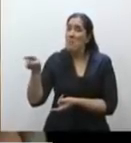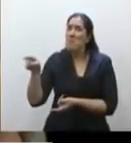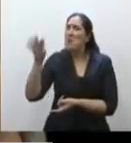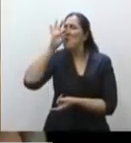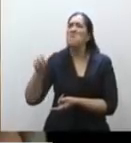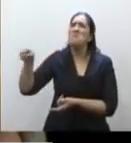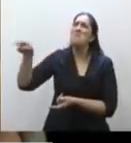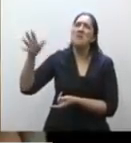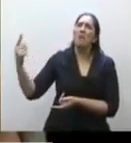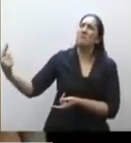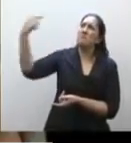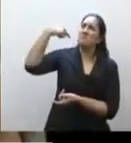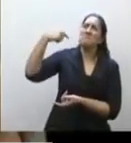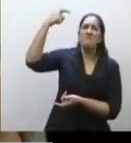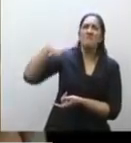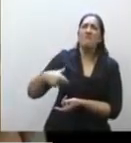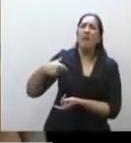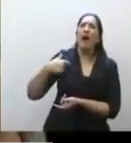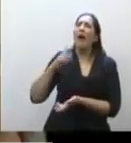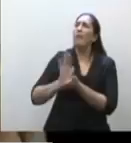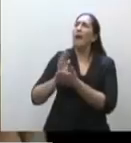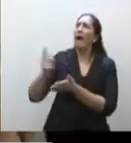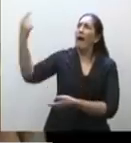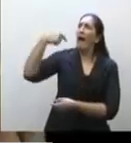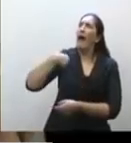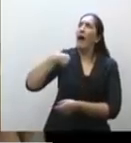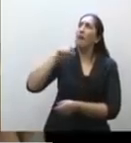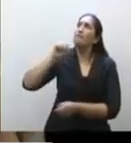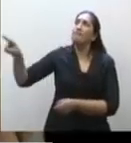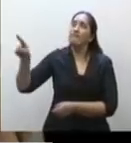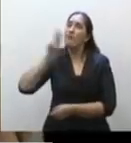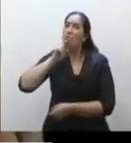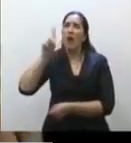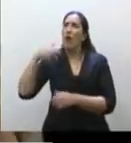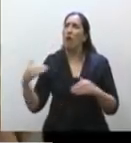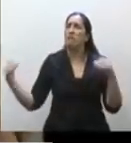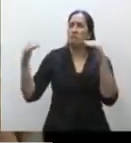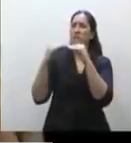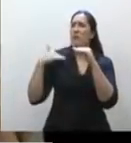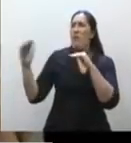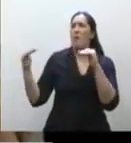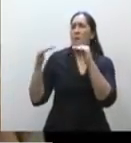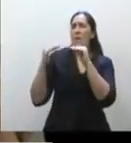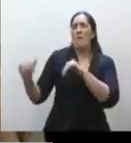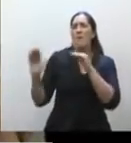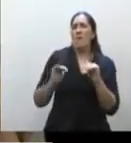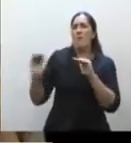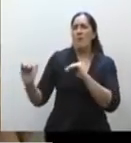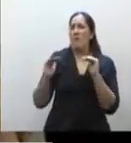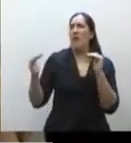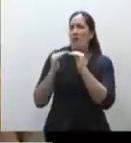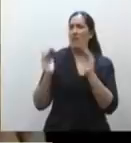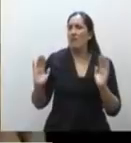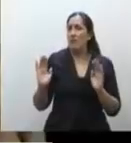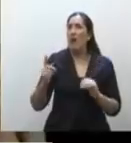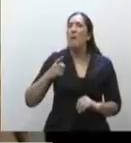me consideró su mujer, sino su par. Pero tenemos que entender también